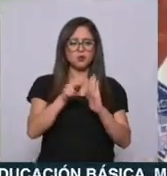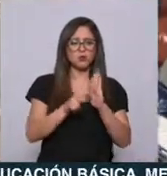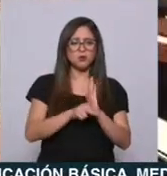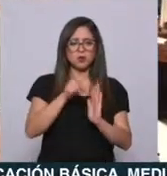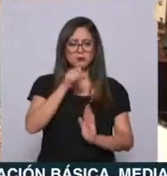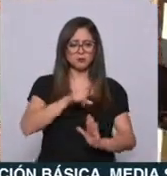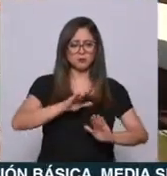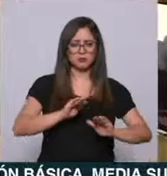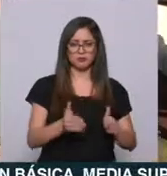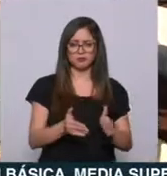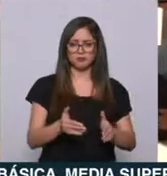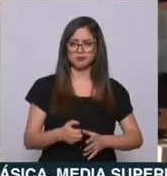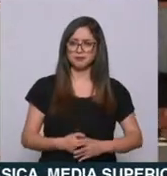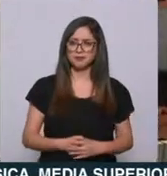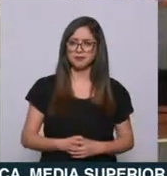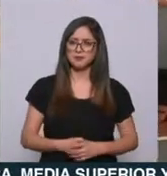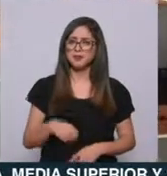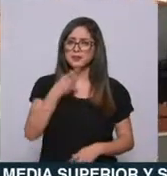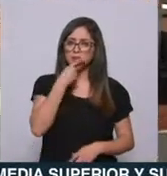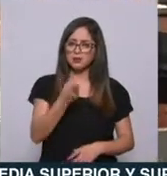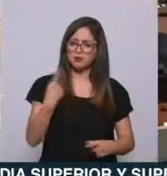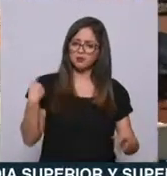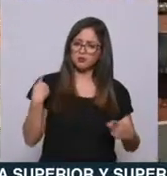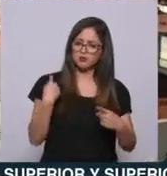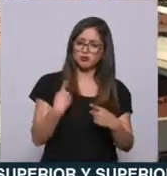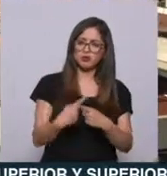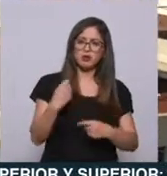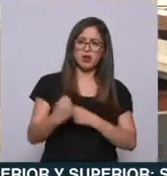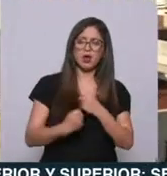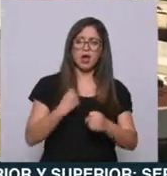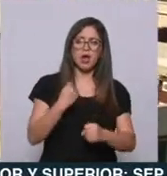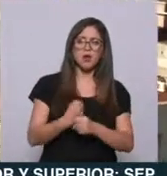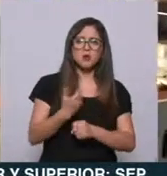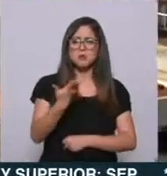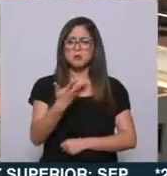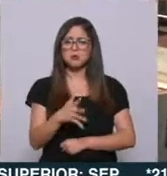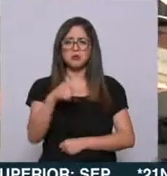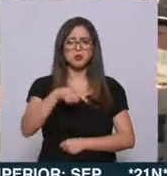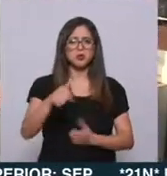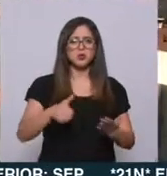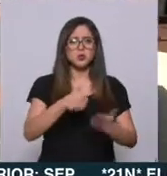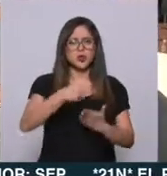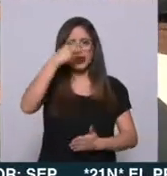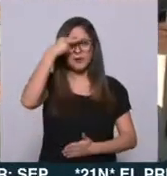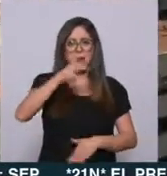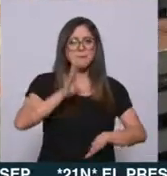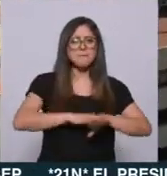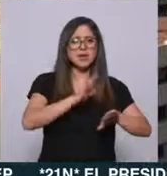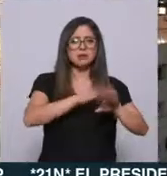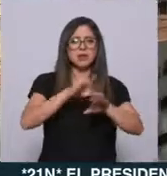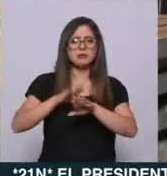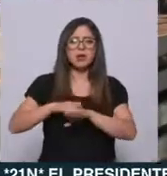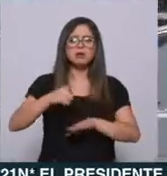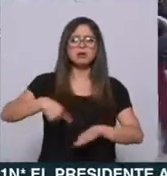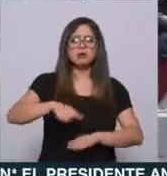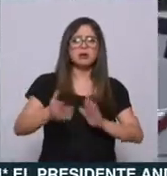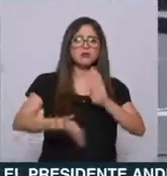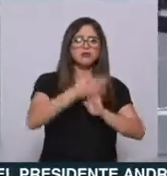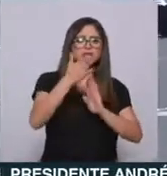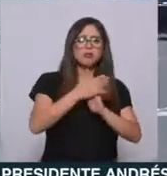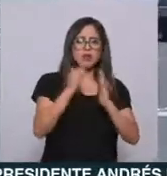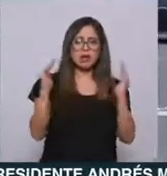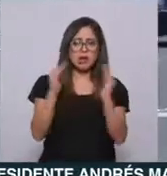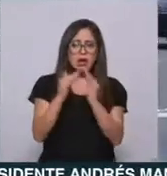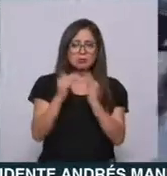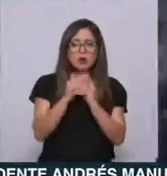materia. Señaló que en las últimas décadas se ha presenciado en la Ciudad de México un proceso de urbanización muy desordenado, que pasa